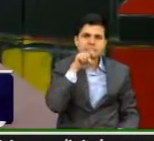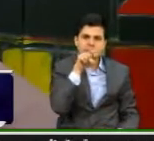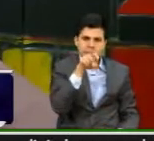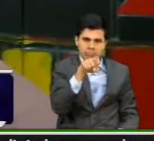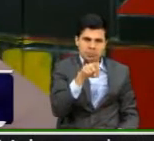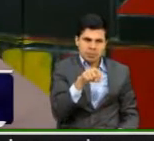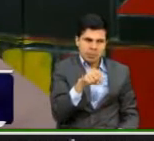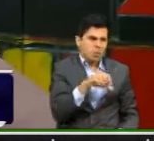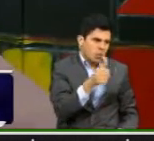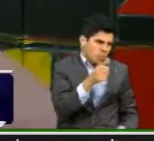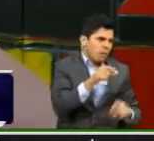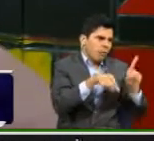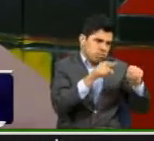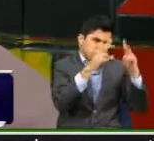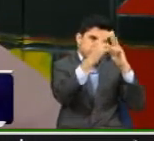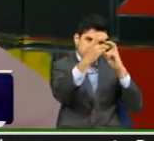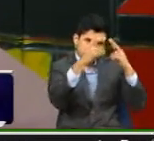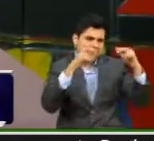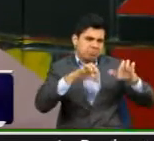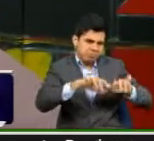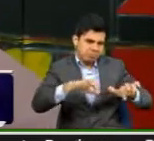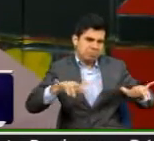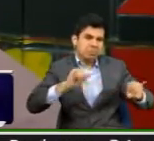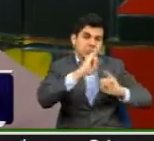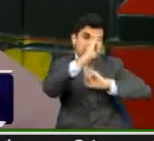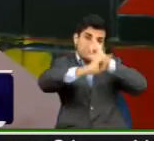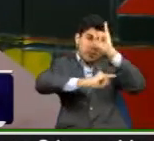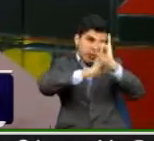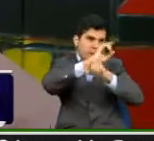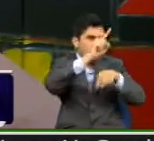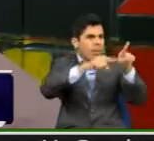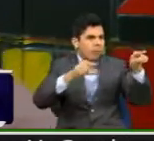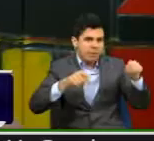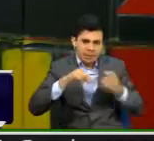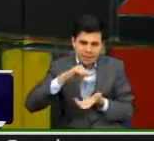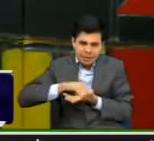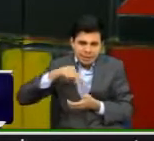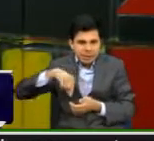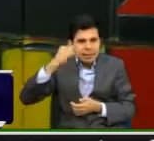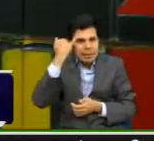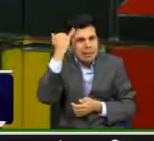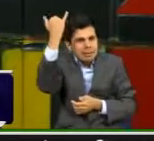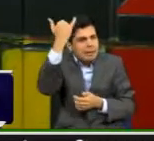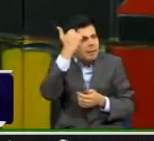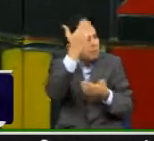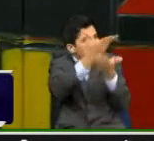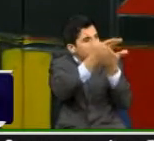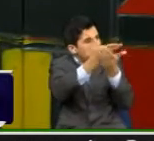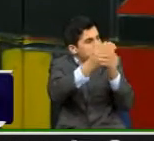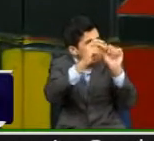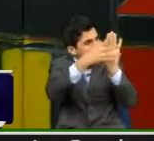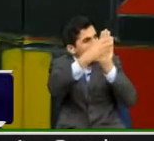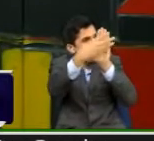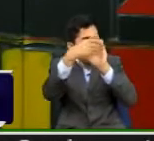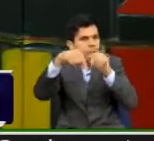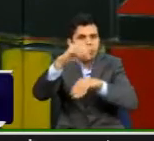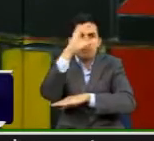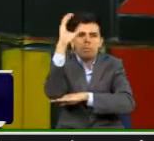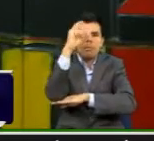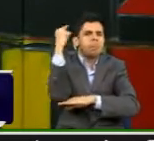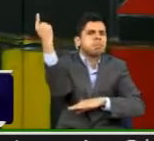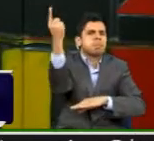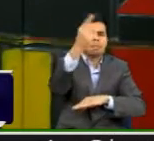Ahora hay festivales de piano, hay festivales internacionales por la idea, ¿no? Se propuso la idea porque en Colombia hablar